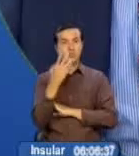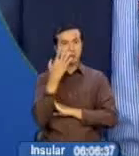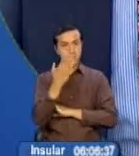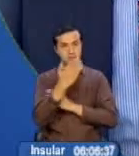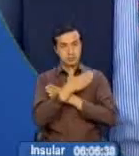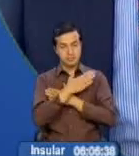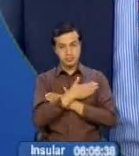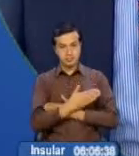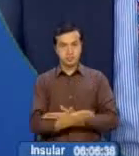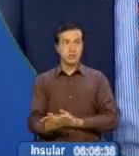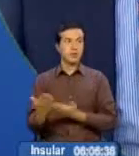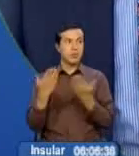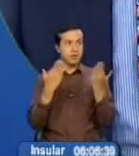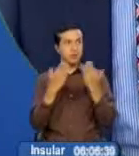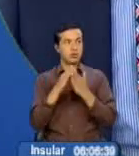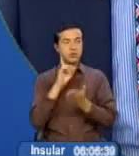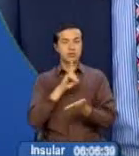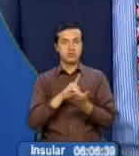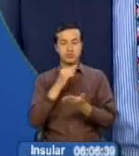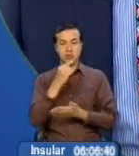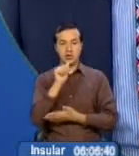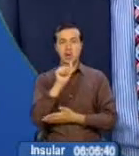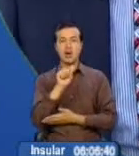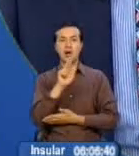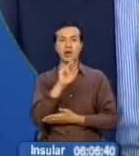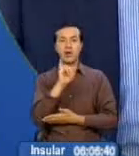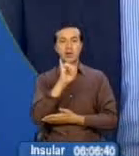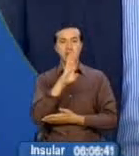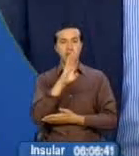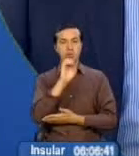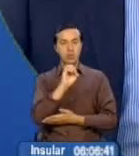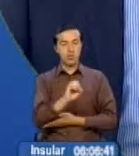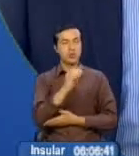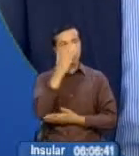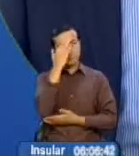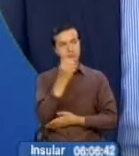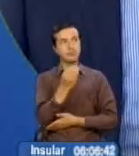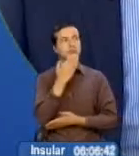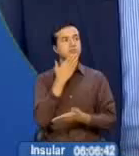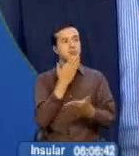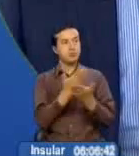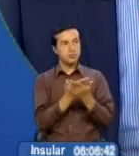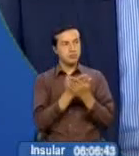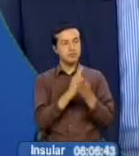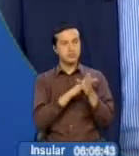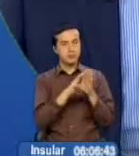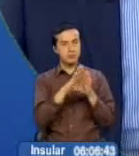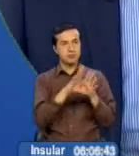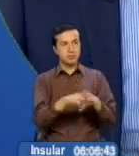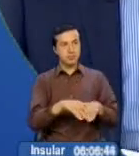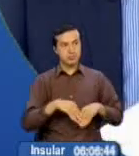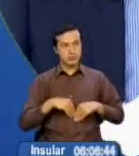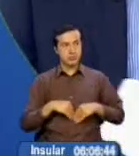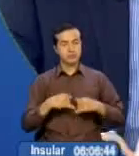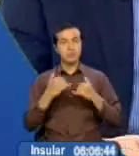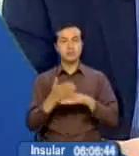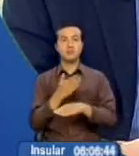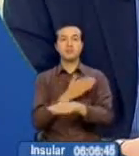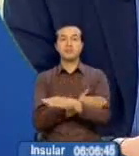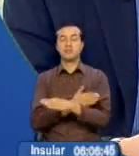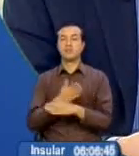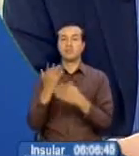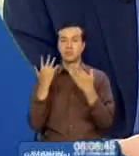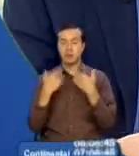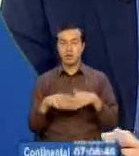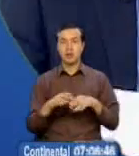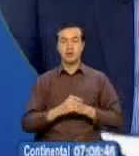bienvenida y lo saludo. Doctor Garaycoa, muy buenos días. Gracias por haber aceptado esta invitación. En días pasados tuve